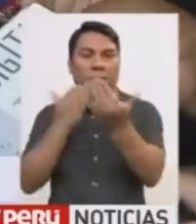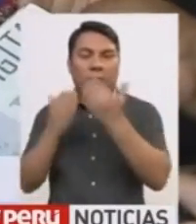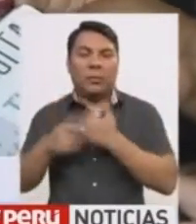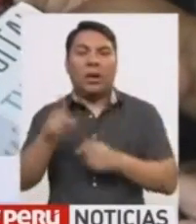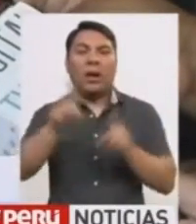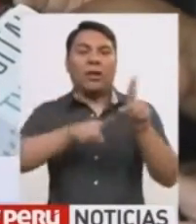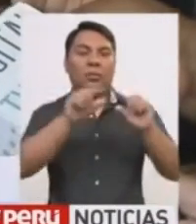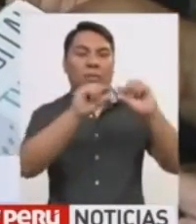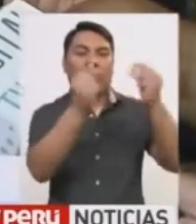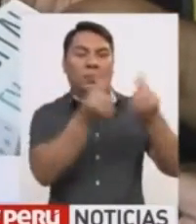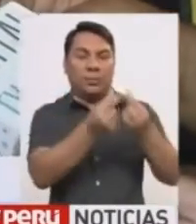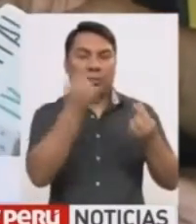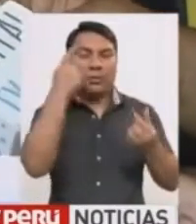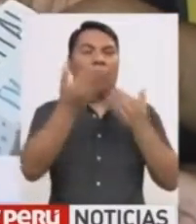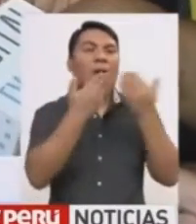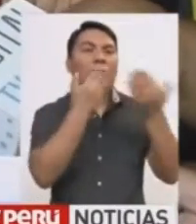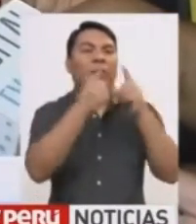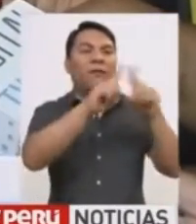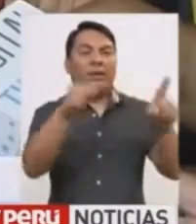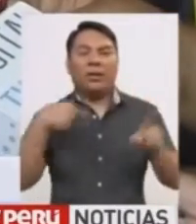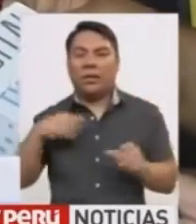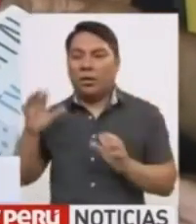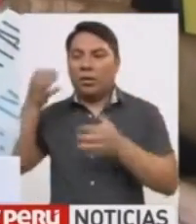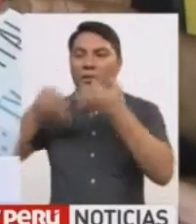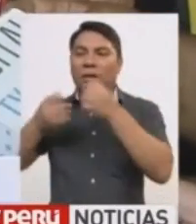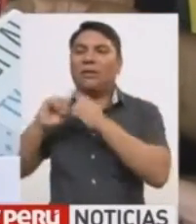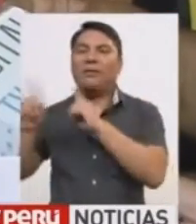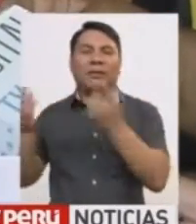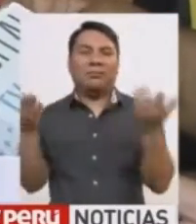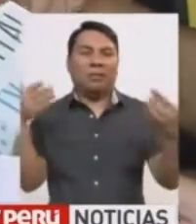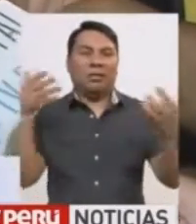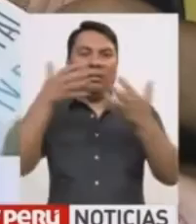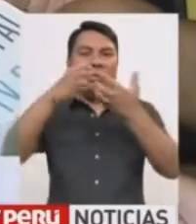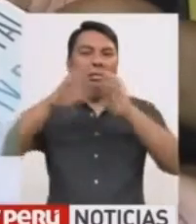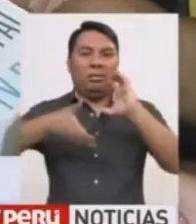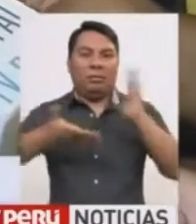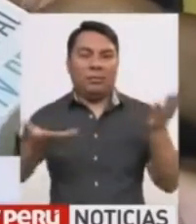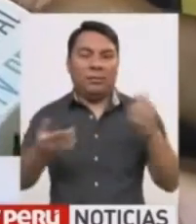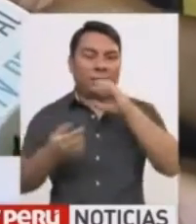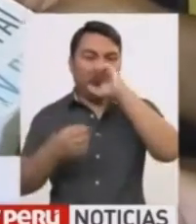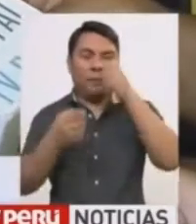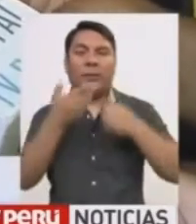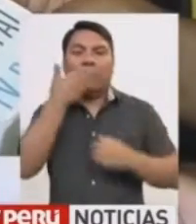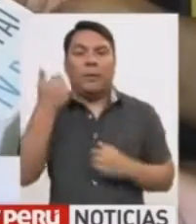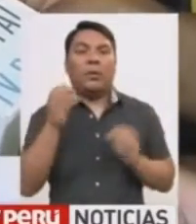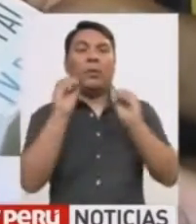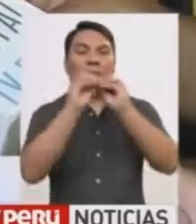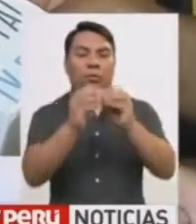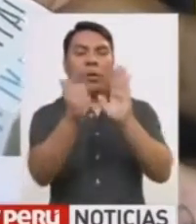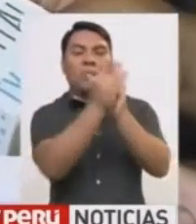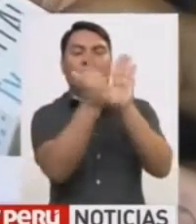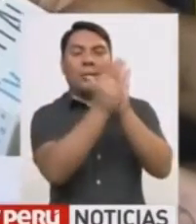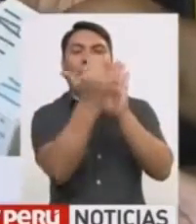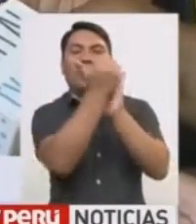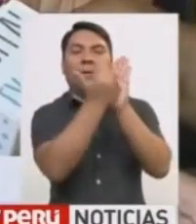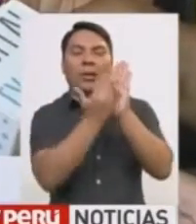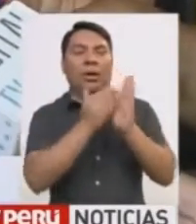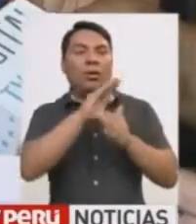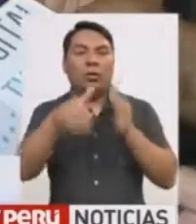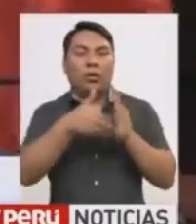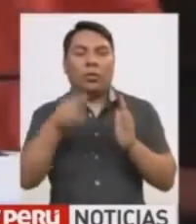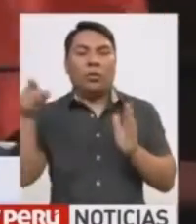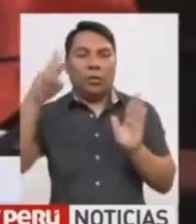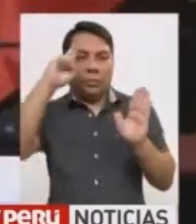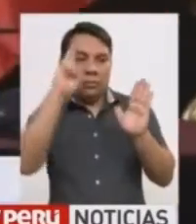procuradores que se hace a través de los medios y no por conductos oficiales, y es lo que se va de alguna manera a incorporar en el reglamento expresamente, pero jamás más allá